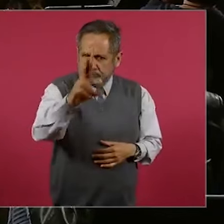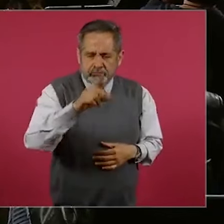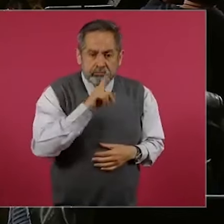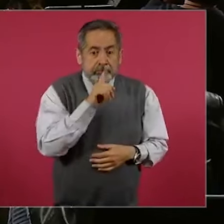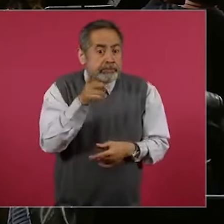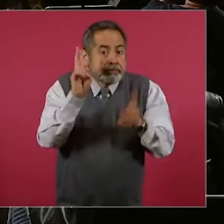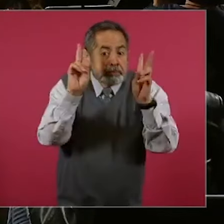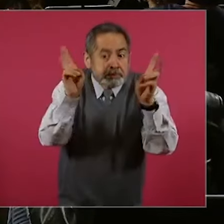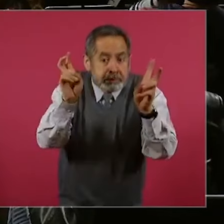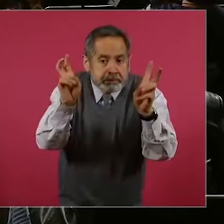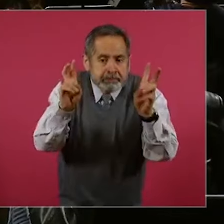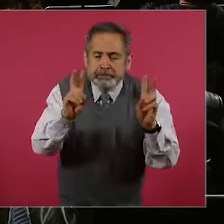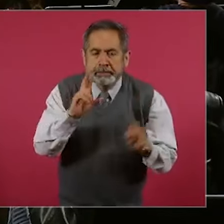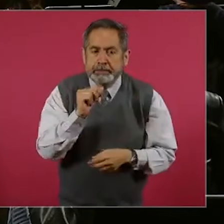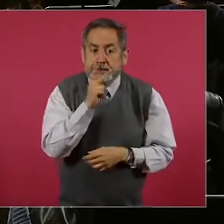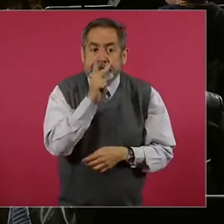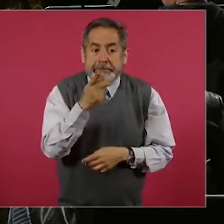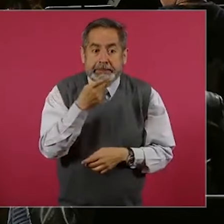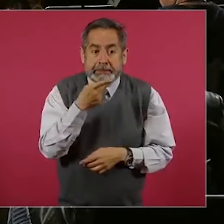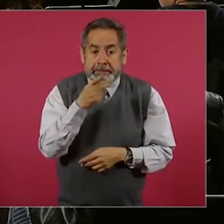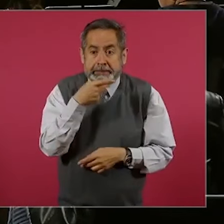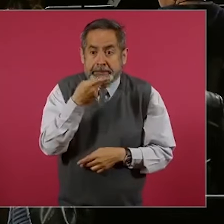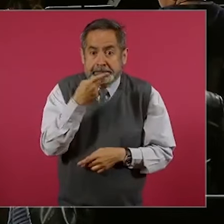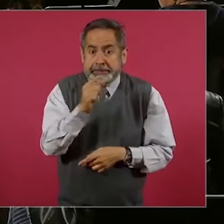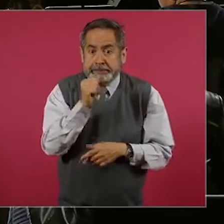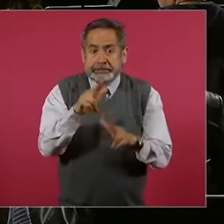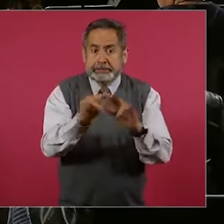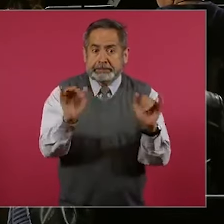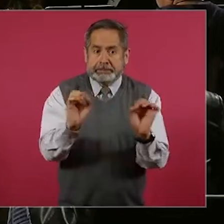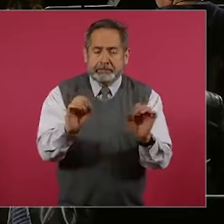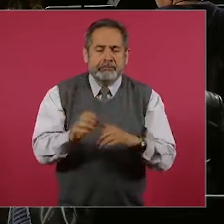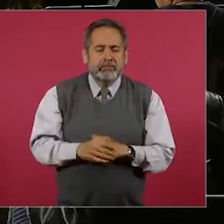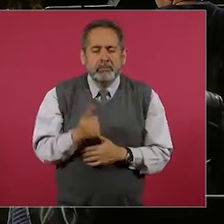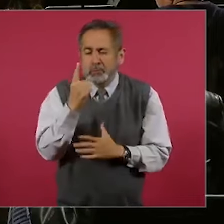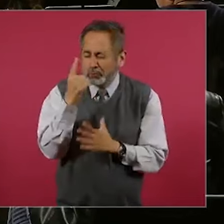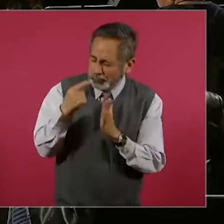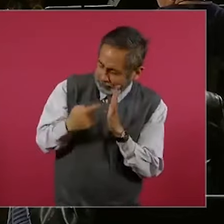tema. Y en una ocasión lo traté,